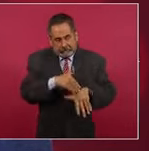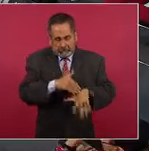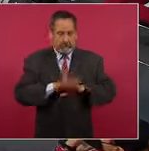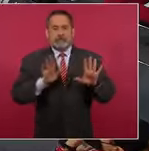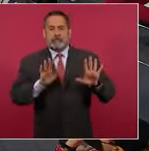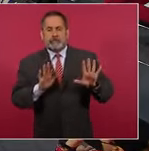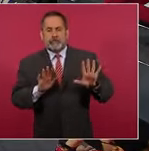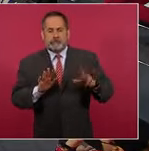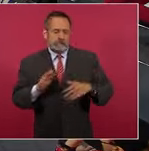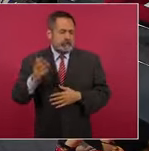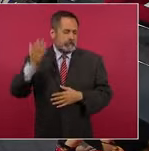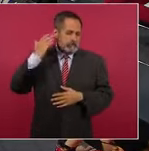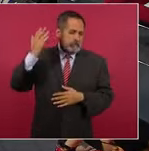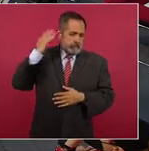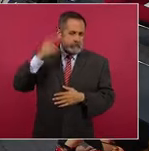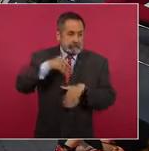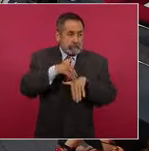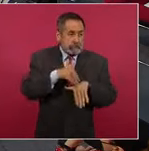haciéndonos creer